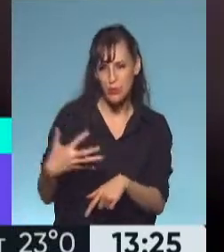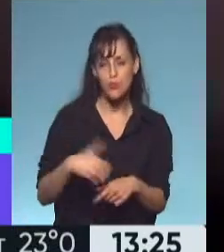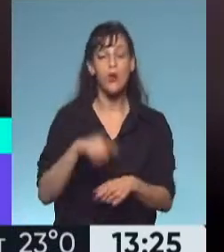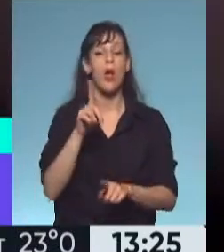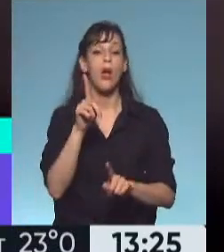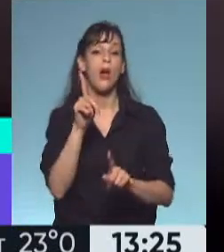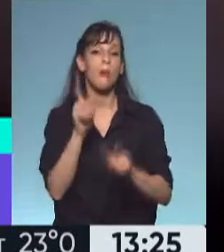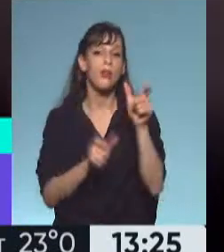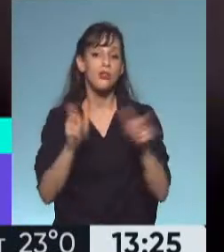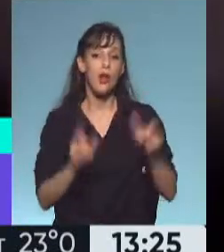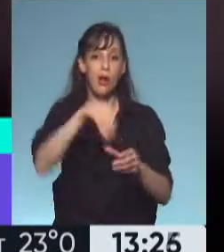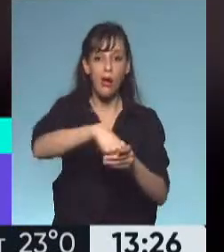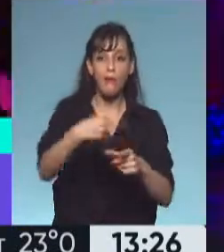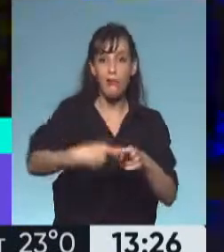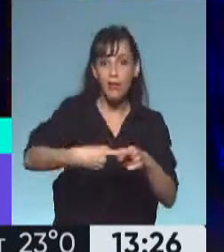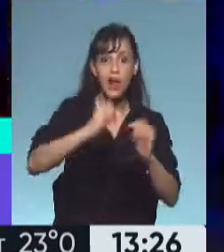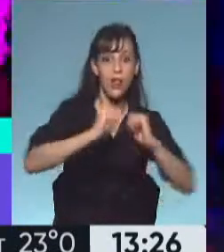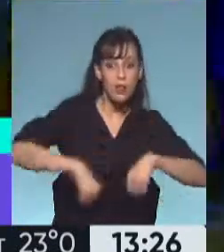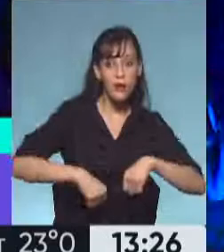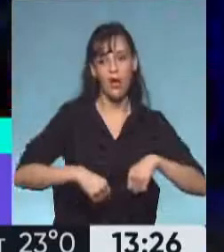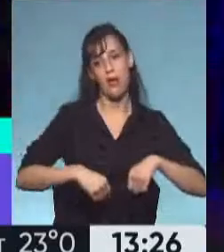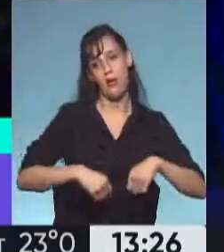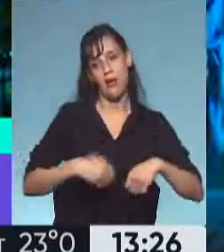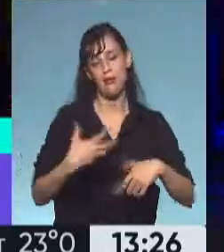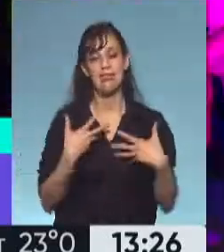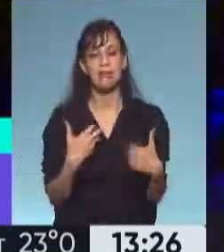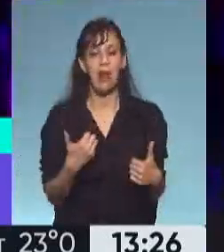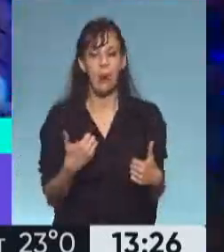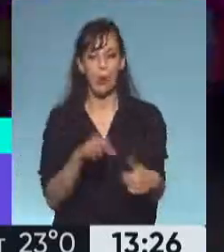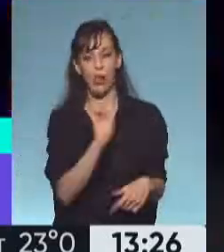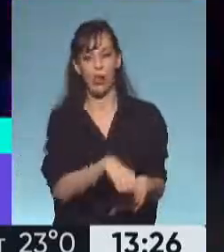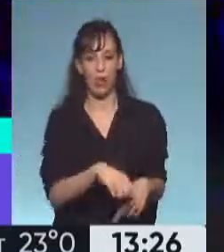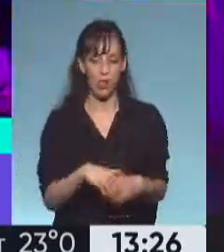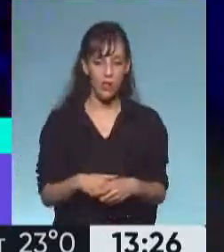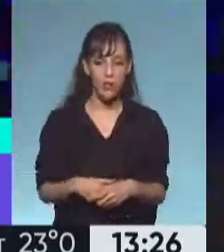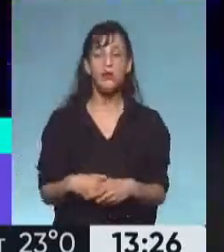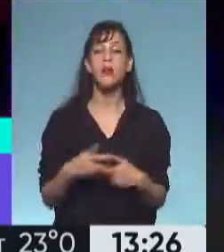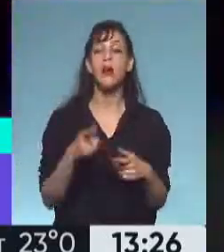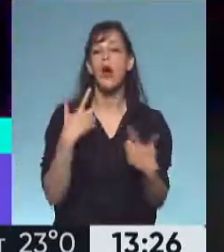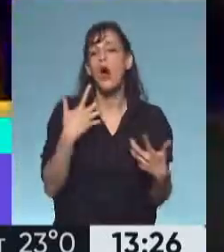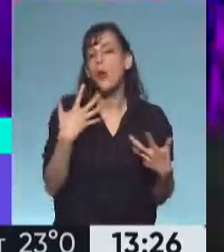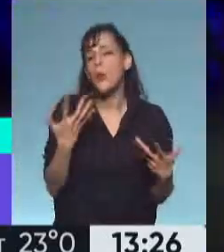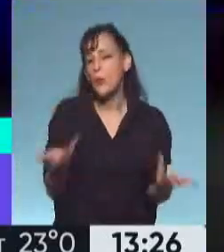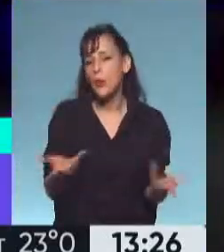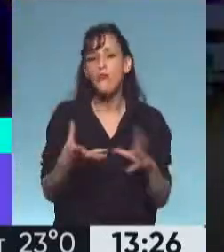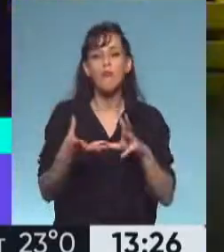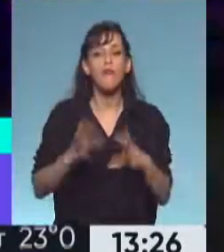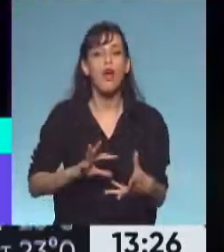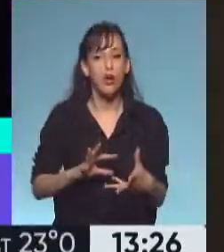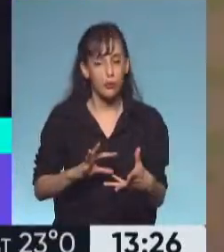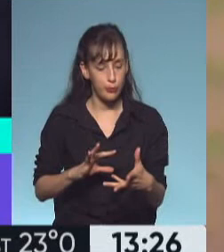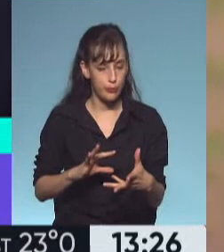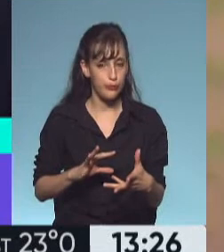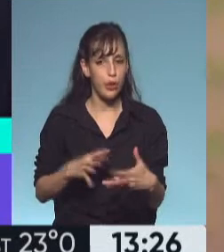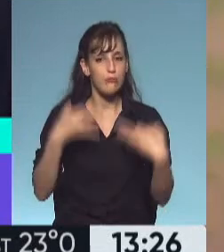participan juegan a la ruleta rusa con su salud y la del resto. Obviamente que la forma de evitar esto es tratar